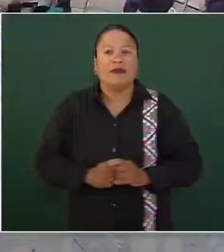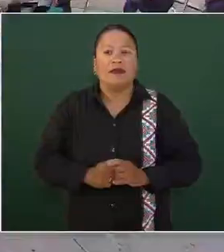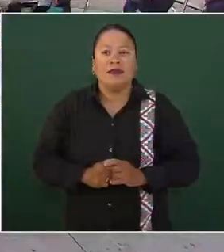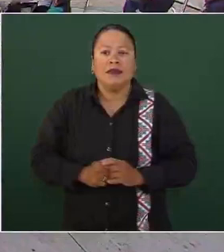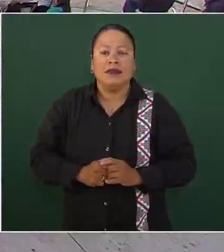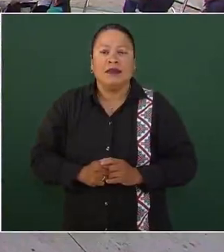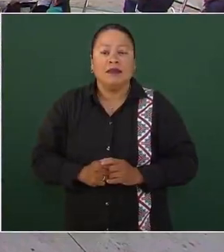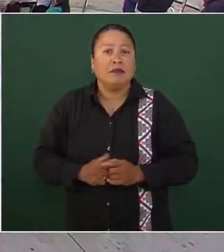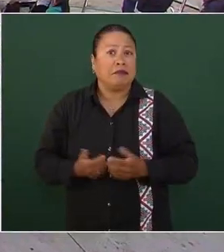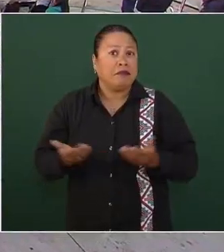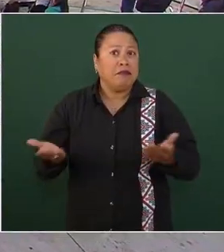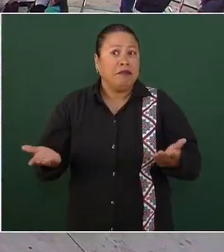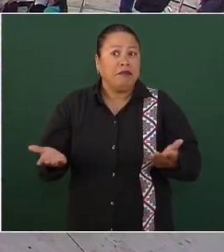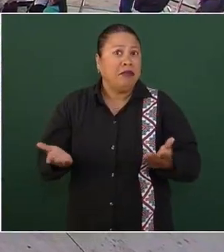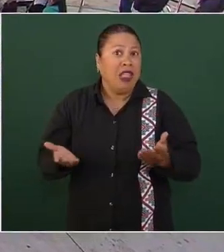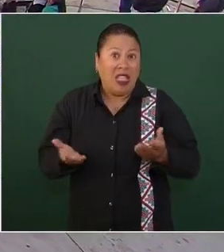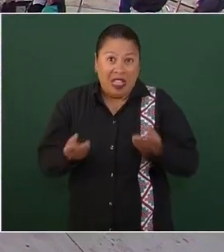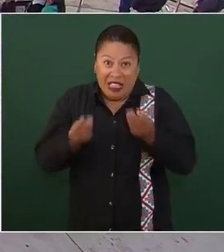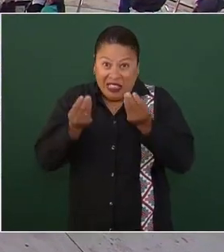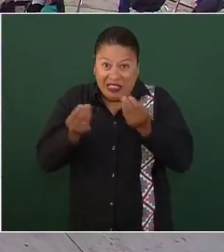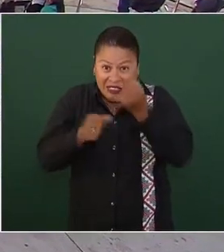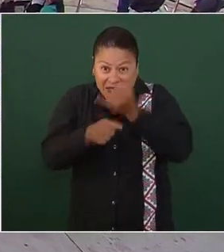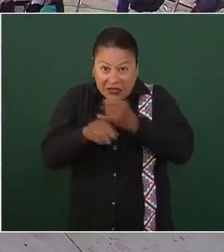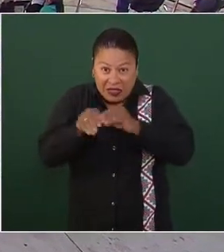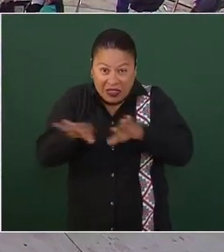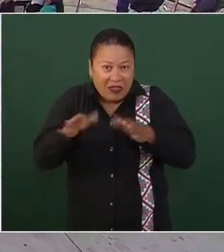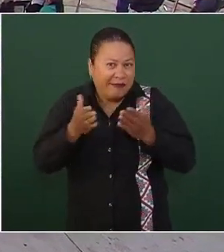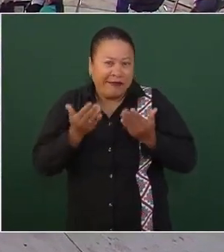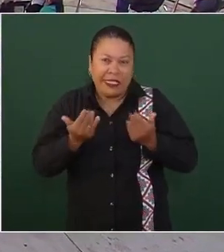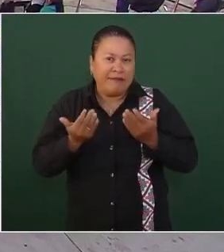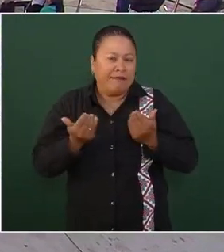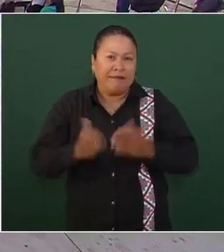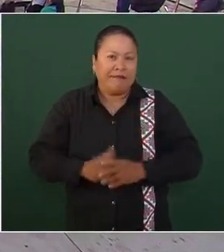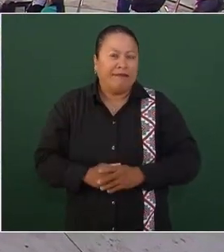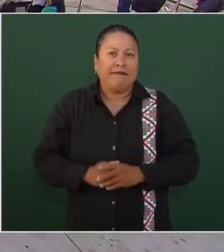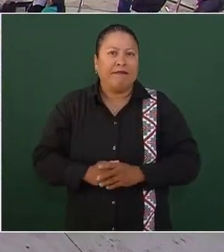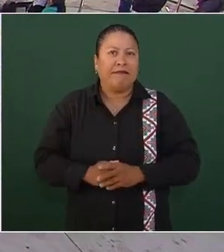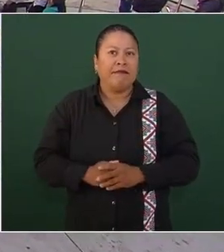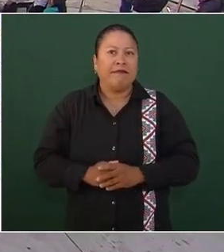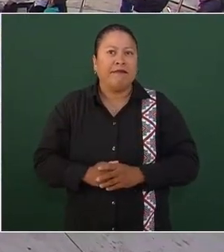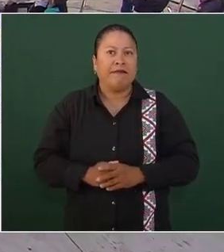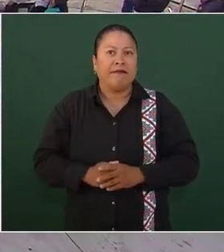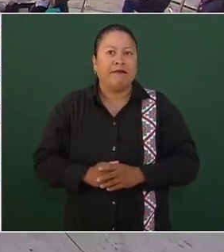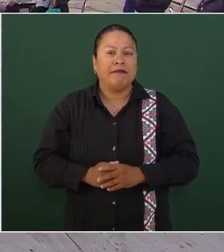no hay mucha información porque